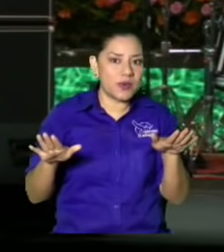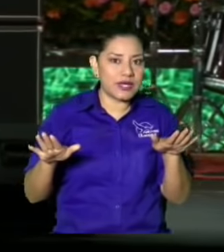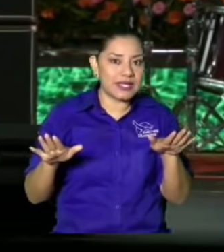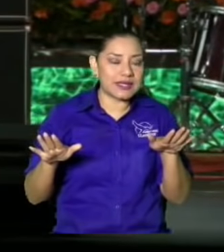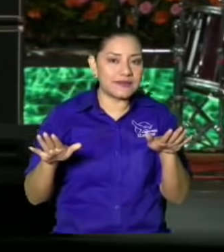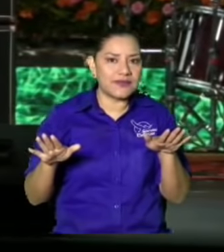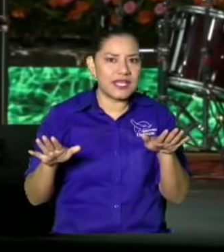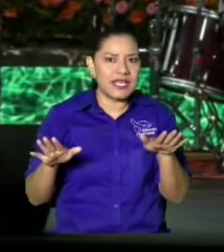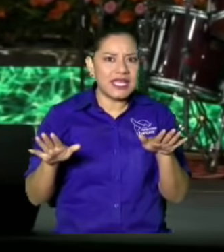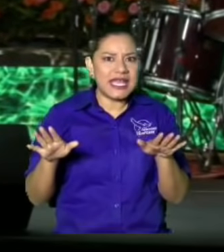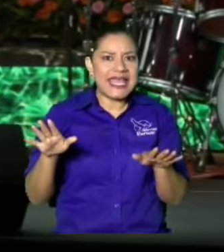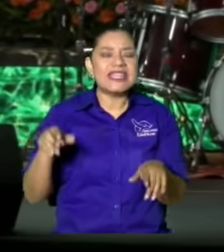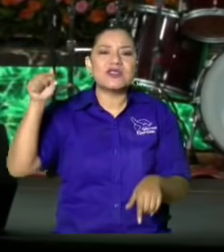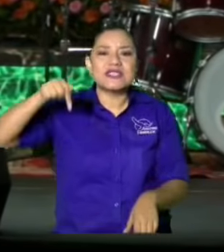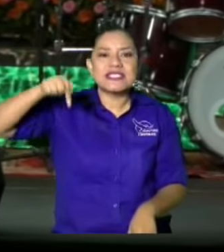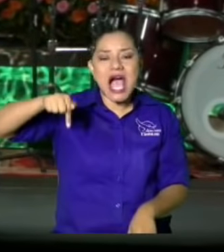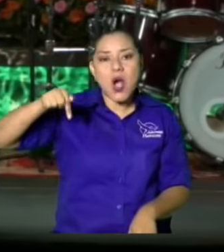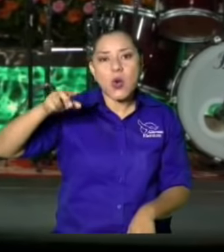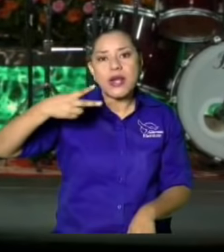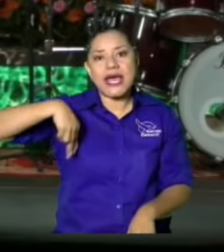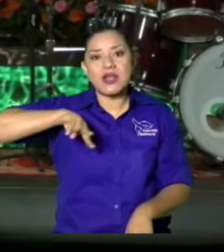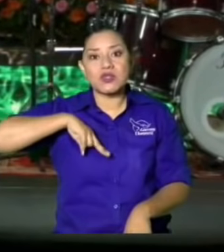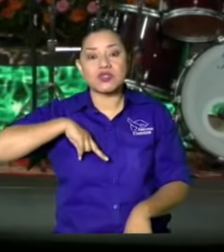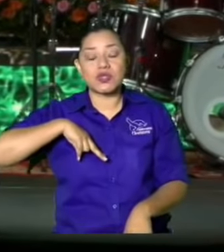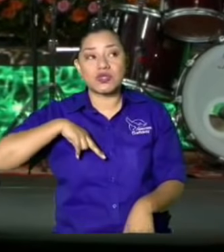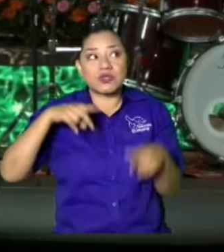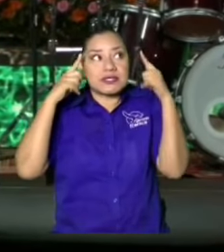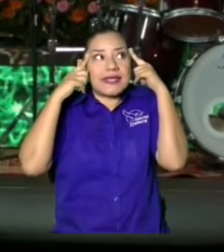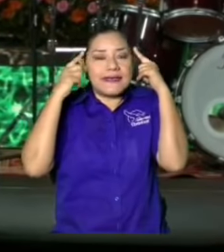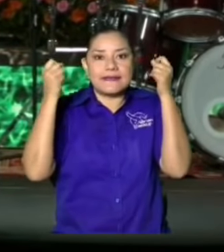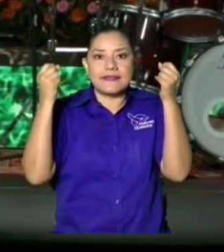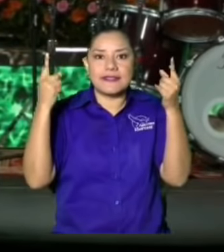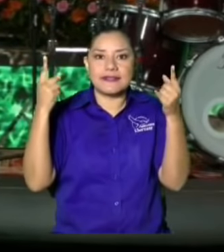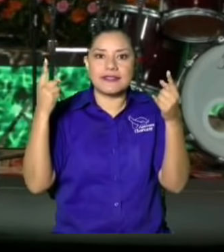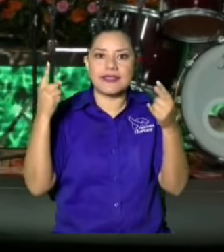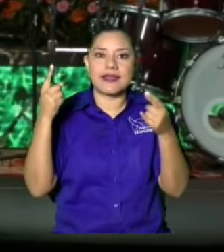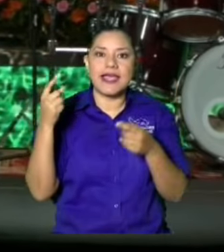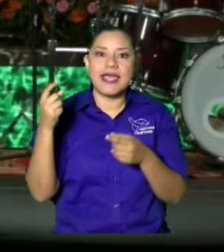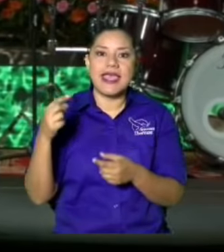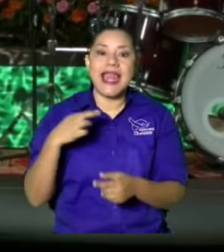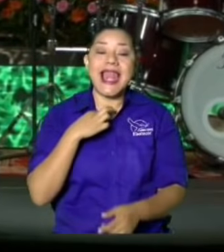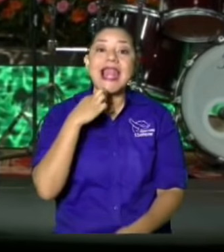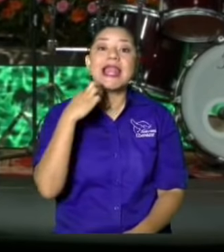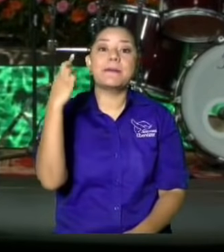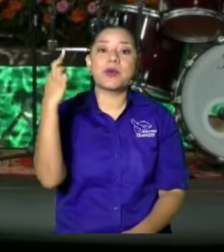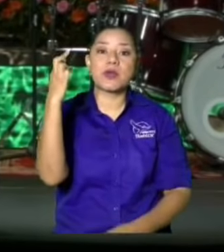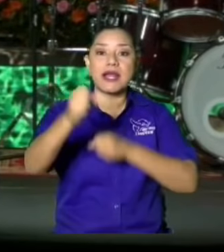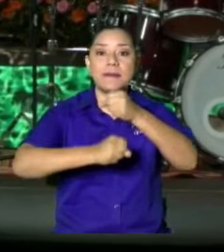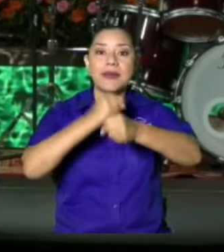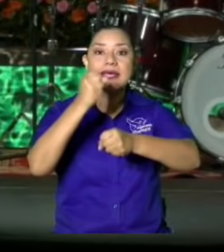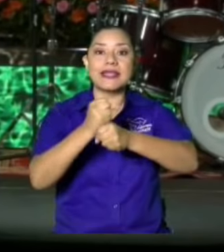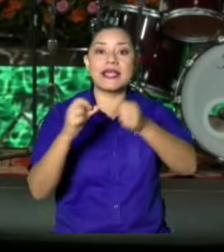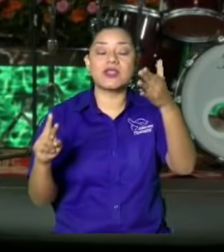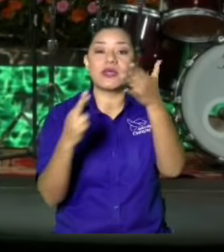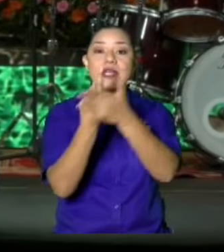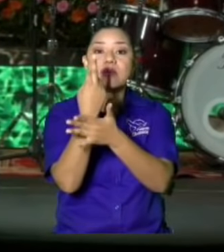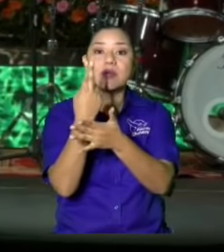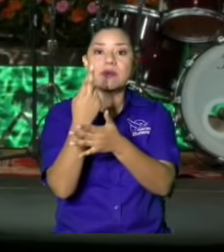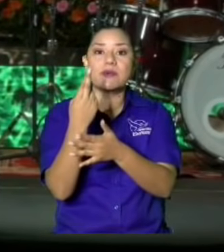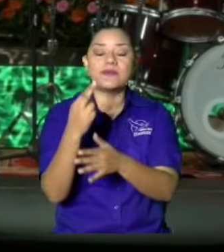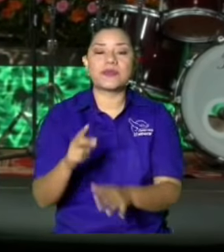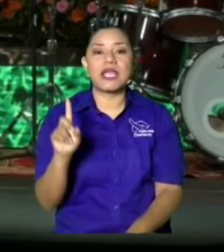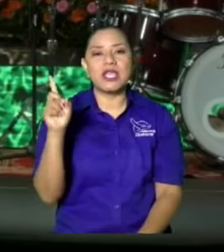que entender esta proclama. Ellos encontraron el secreto de no quedarse tirados en el desierto. ¿Y sabe qué dijo